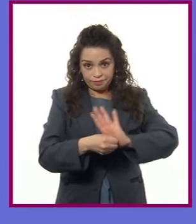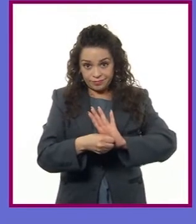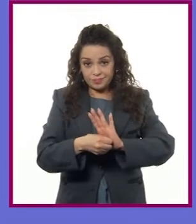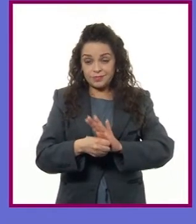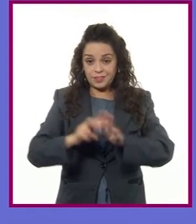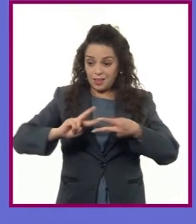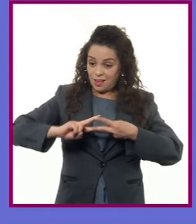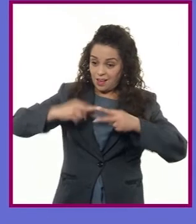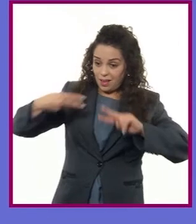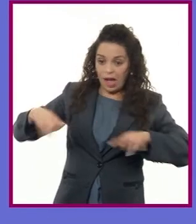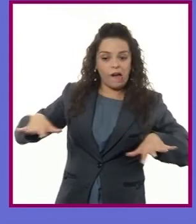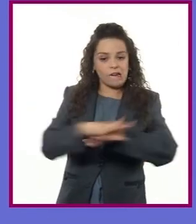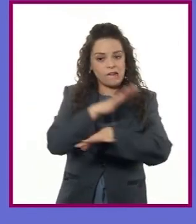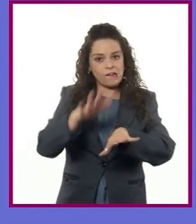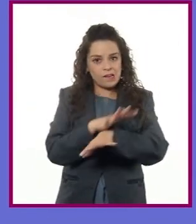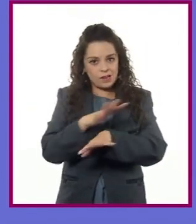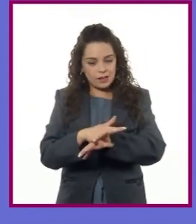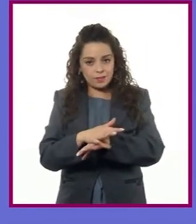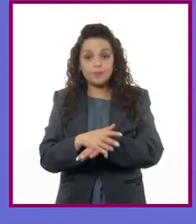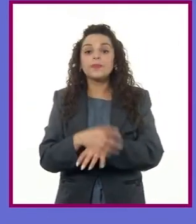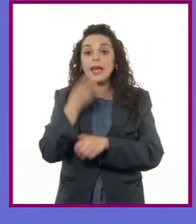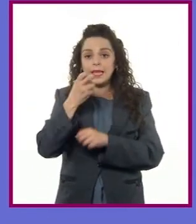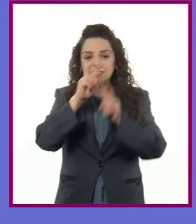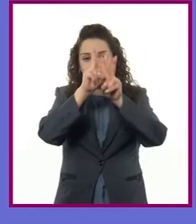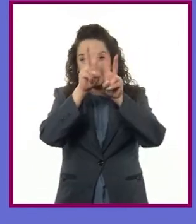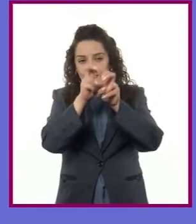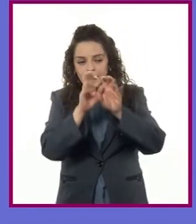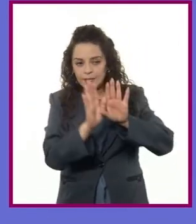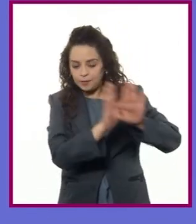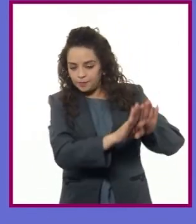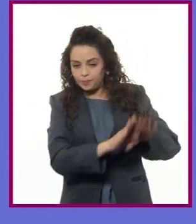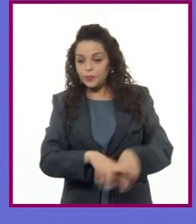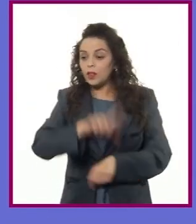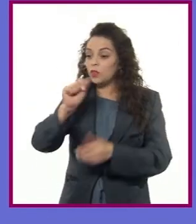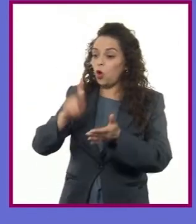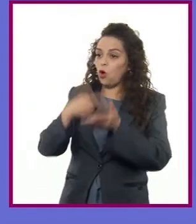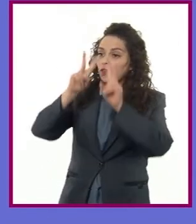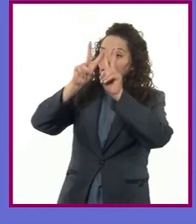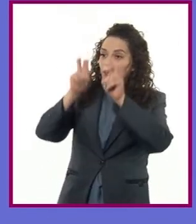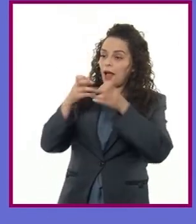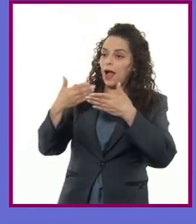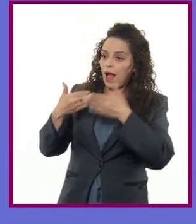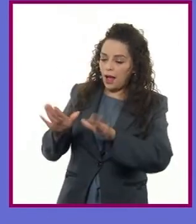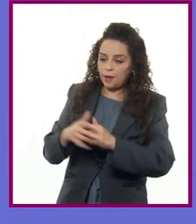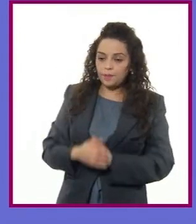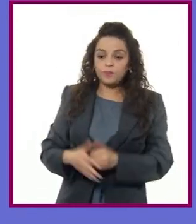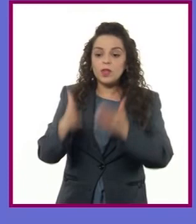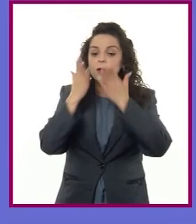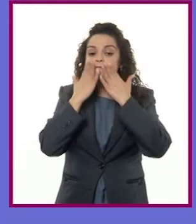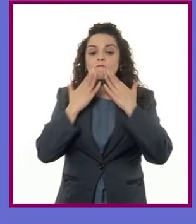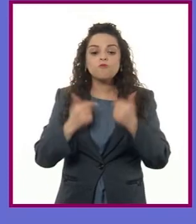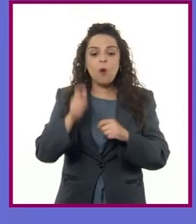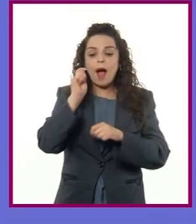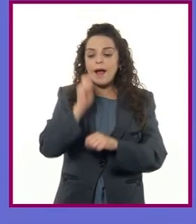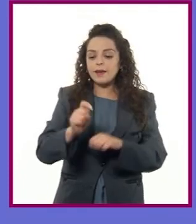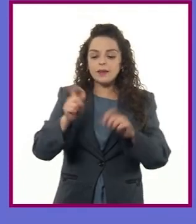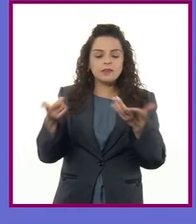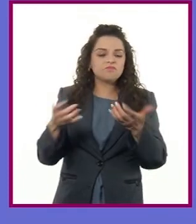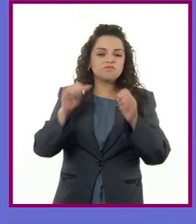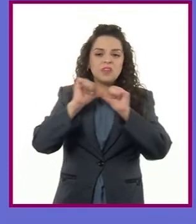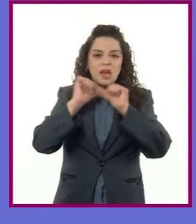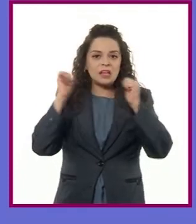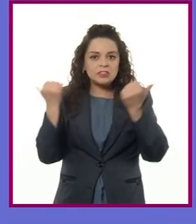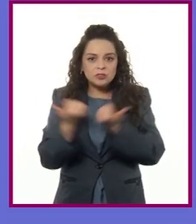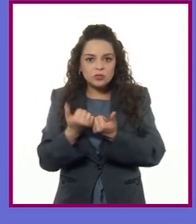comillas. Y, abro comillas, no existe ningún consorcio de ingeniería de astronautas ni nada